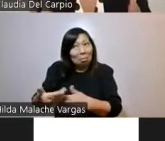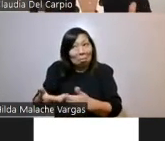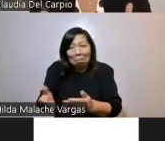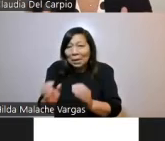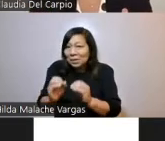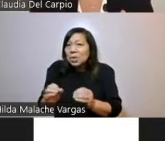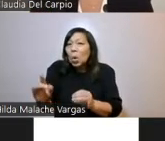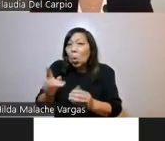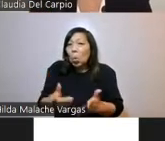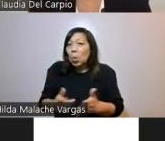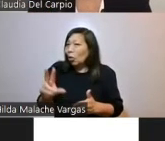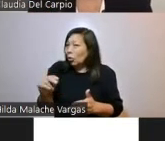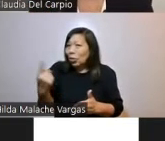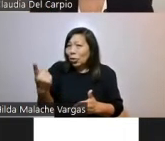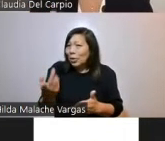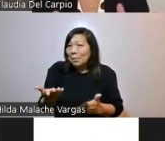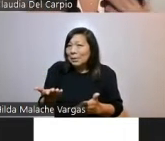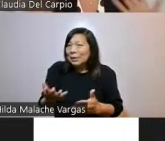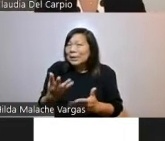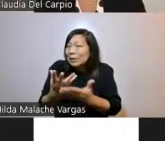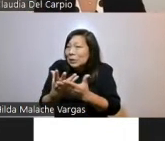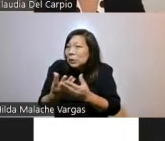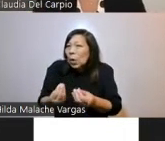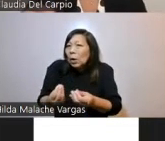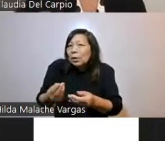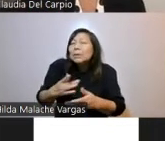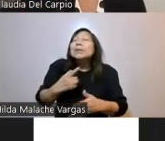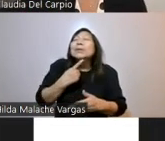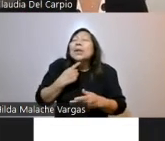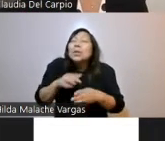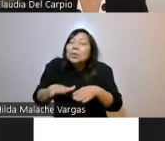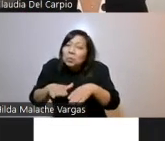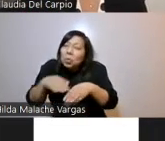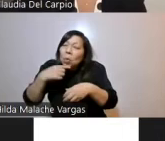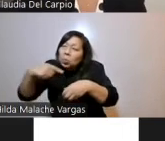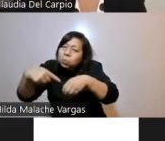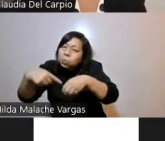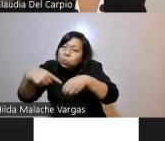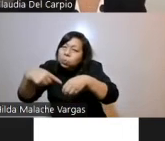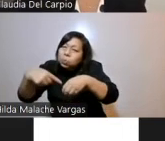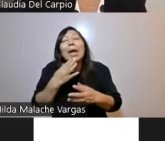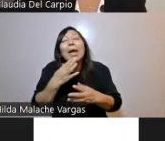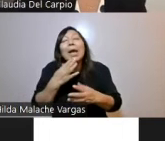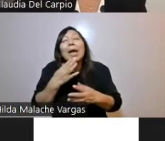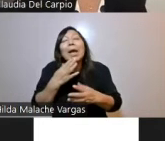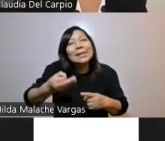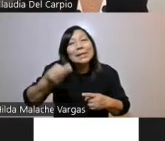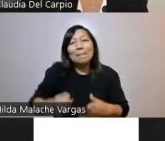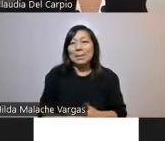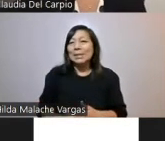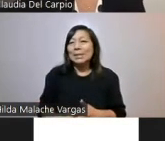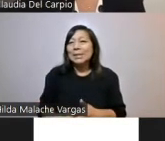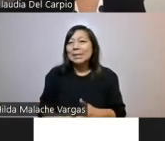puede utilizar no solamente en quienes tienen sequedad, sino para aumentar el placer. Y especialmente, bueno, como habíamos dicho,